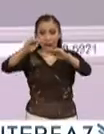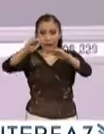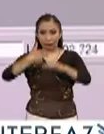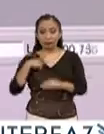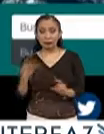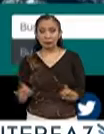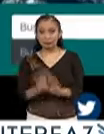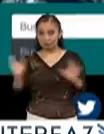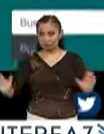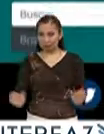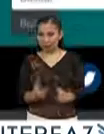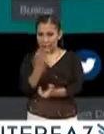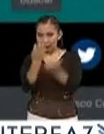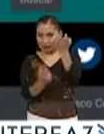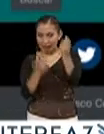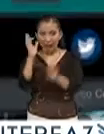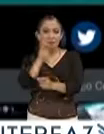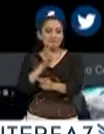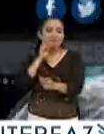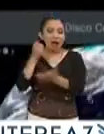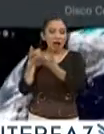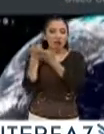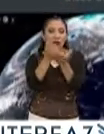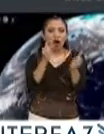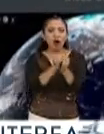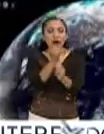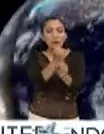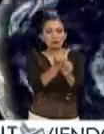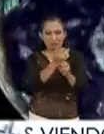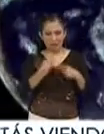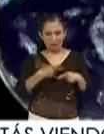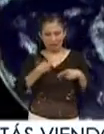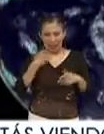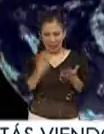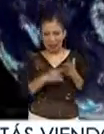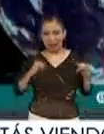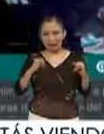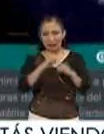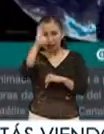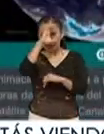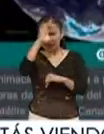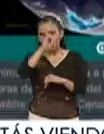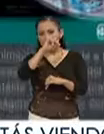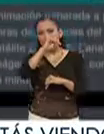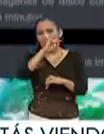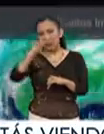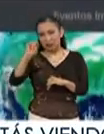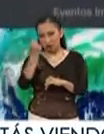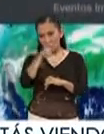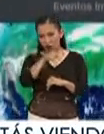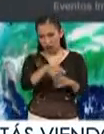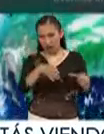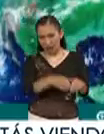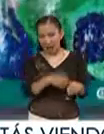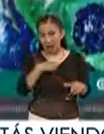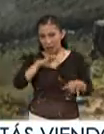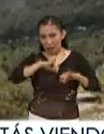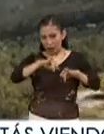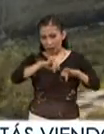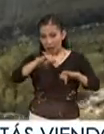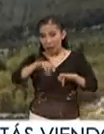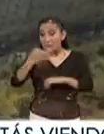En casos de incendio, el laboratorio colaborará con investigadores del Instituto de Ciencias Aplicadas y Tecnología y de